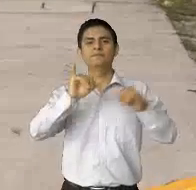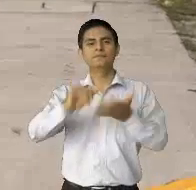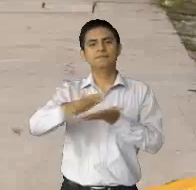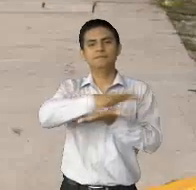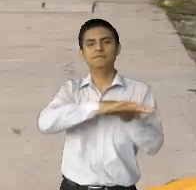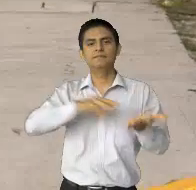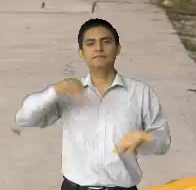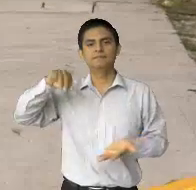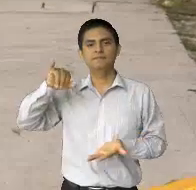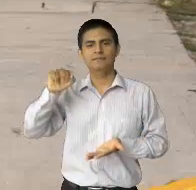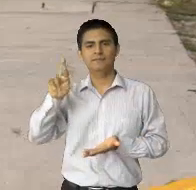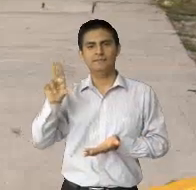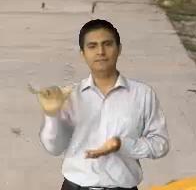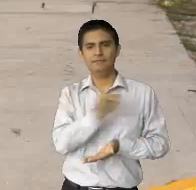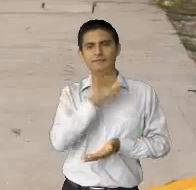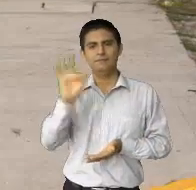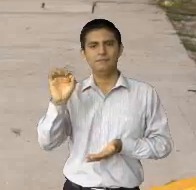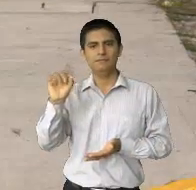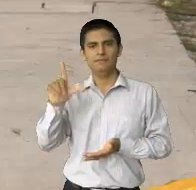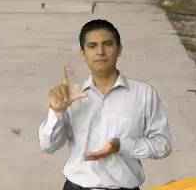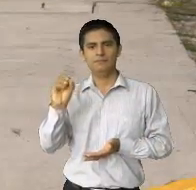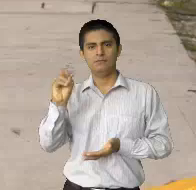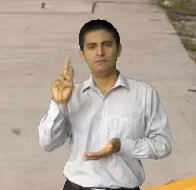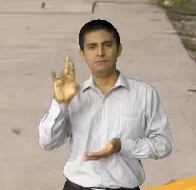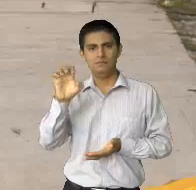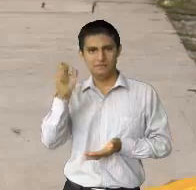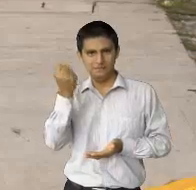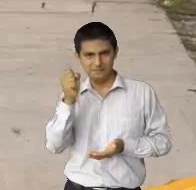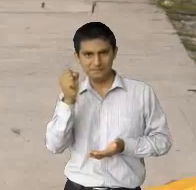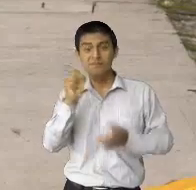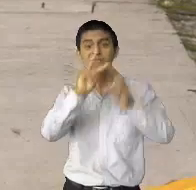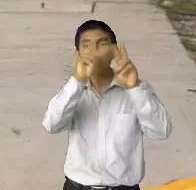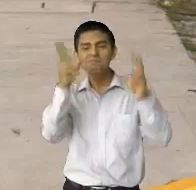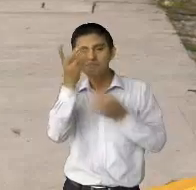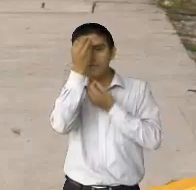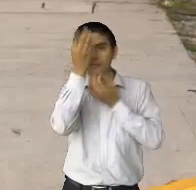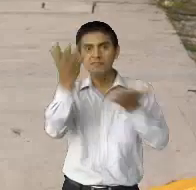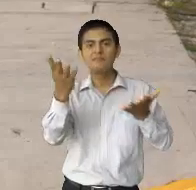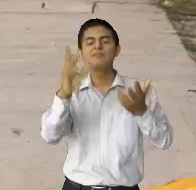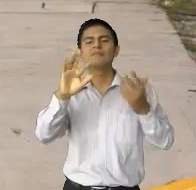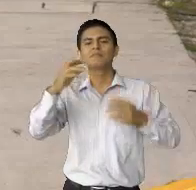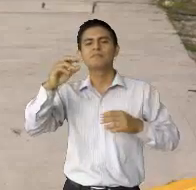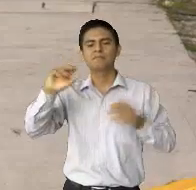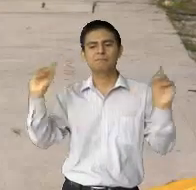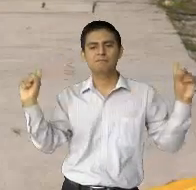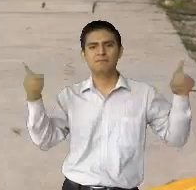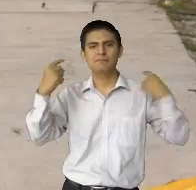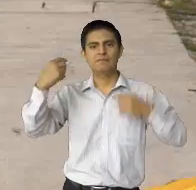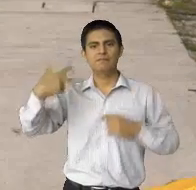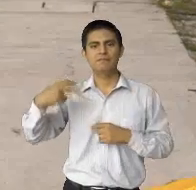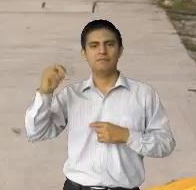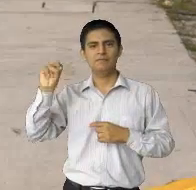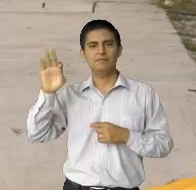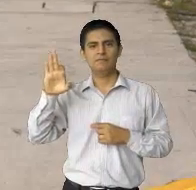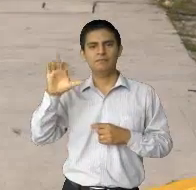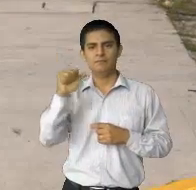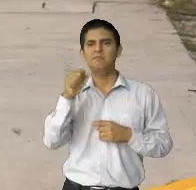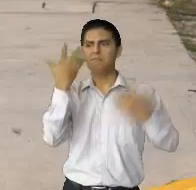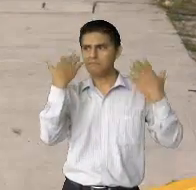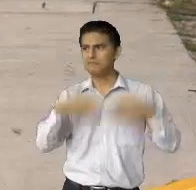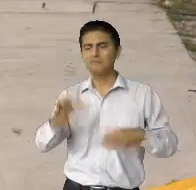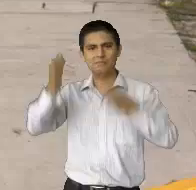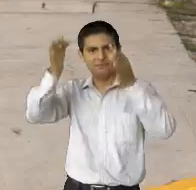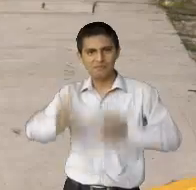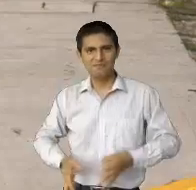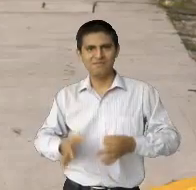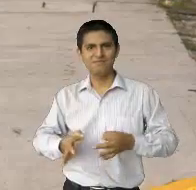Continuamos en el barrio Miraflores para informarles sobre el Festival de la Chonta, que con el apoyo de la Alcaldía del Lago Agrio se cumplió con